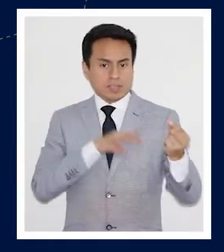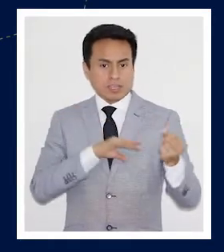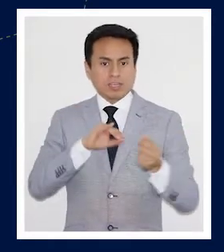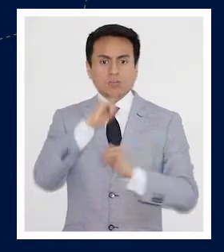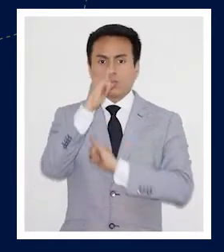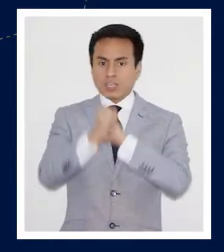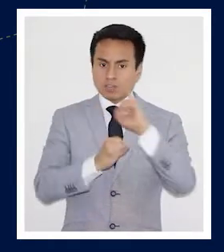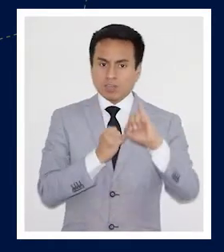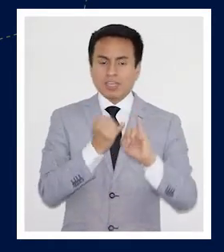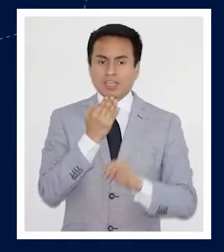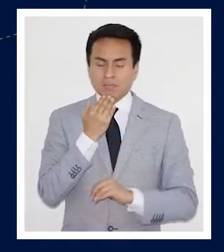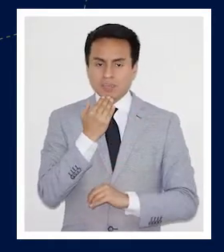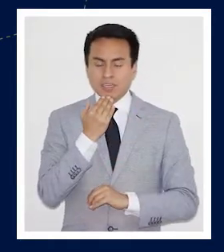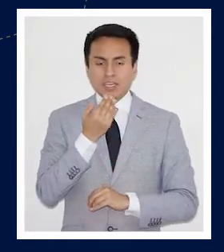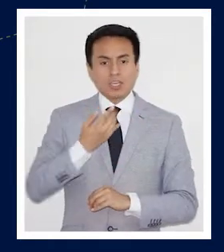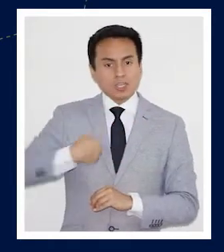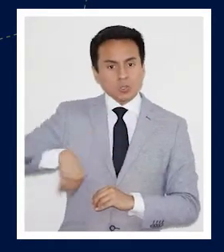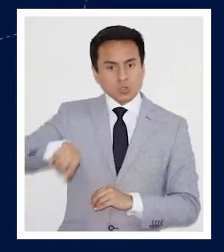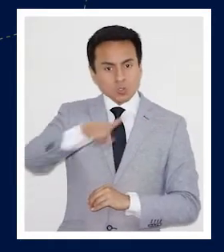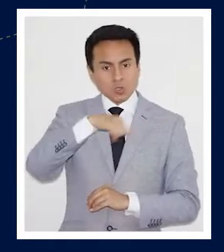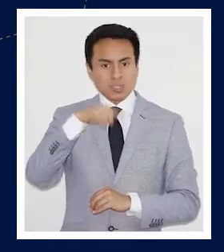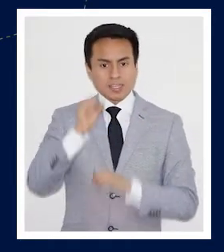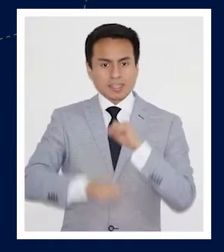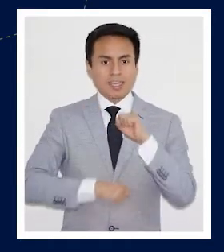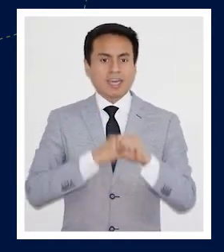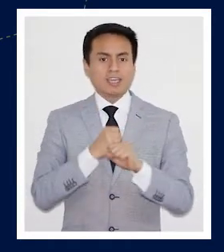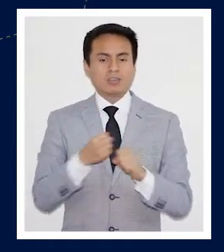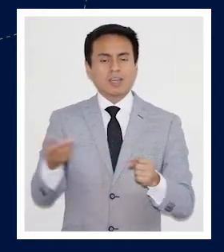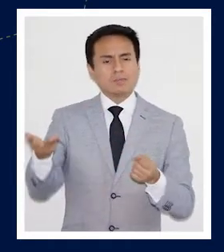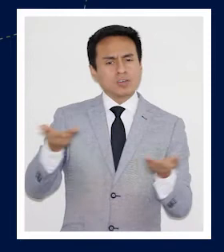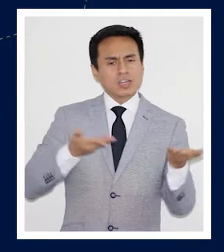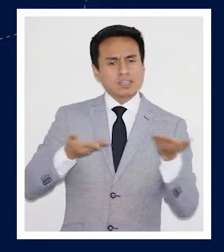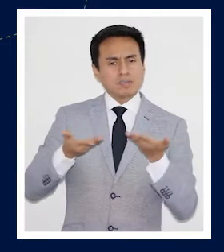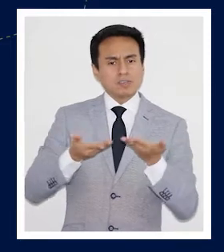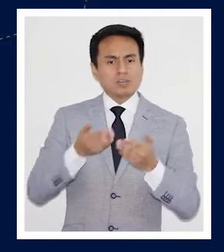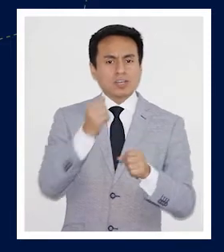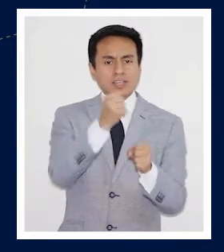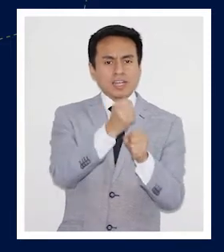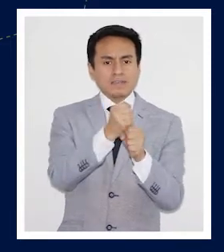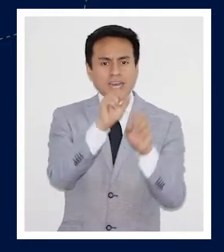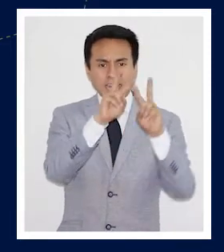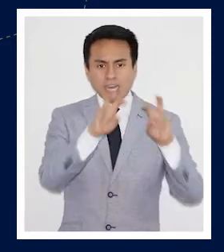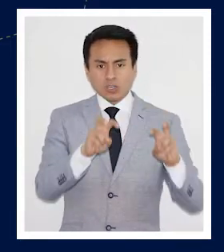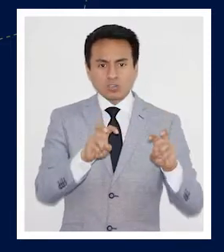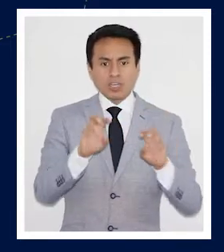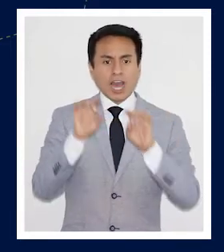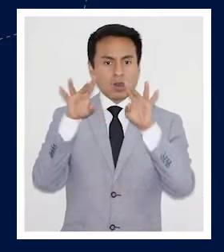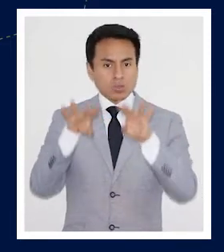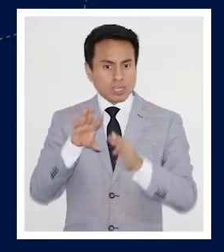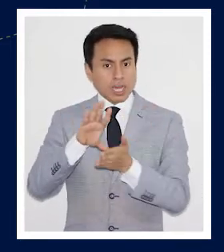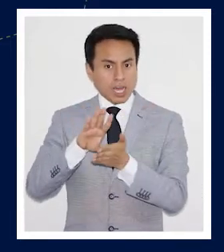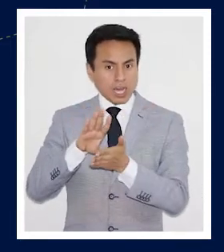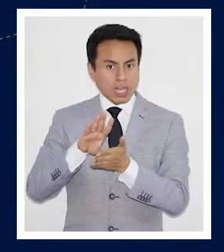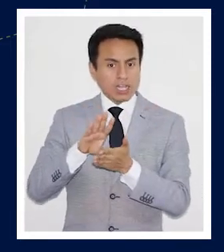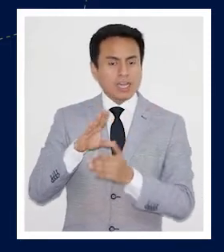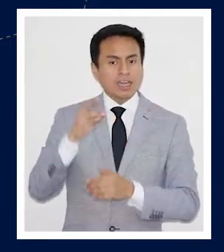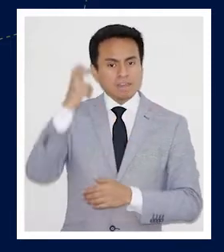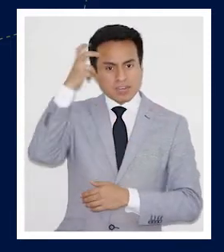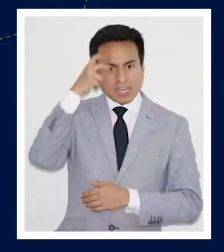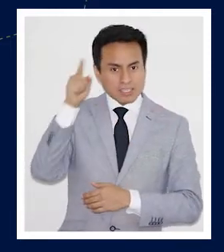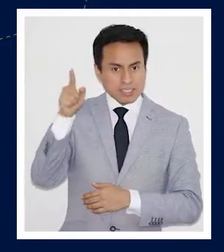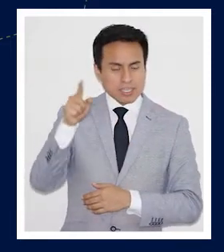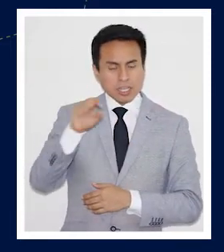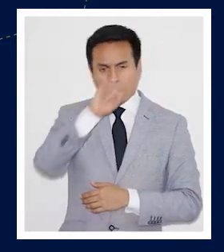nivel nacional e internacional. De hecho, nosotros este año hemos recibido trabajos desde Australia,